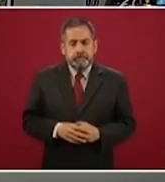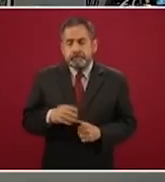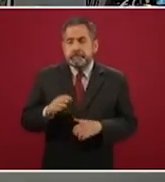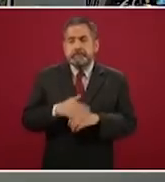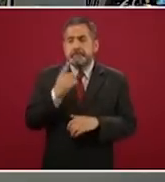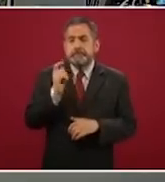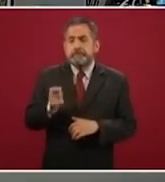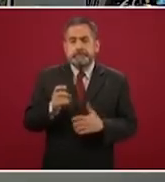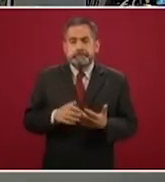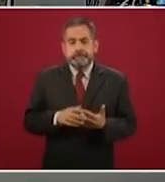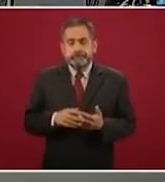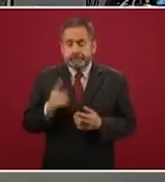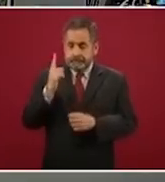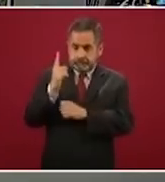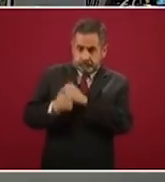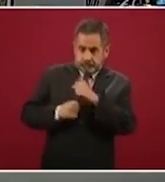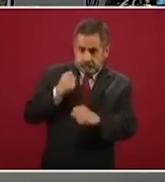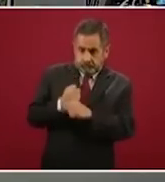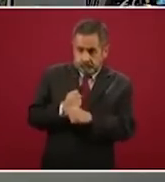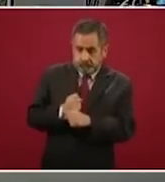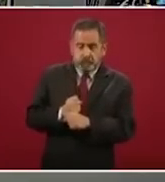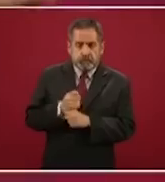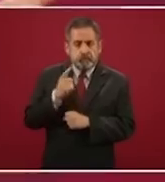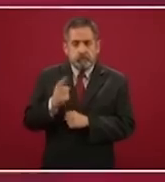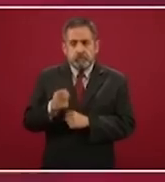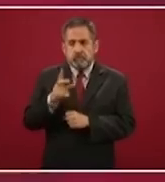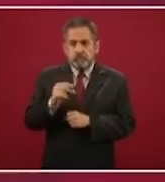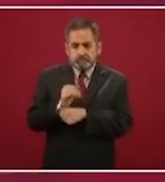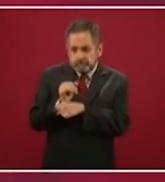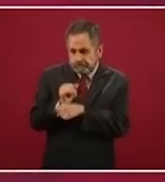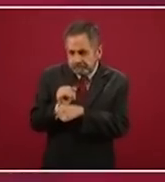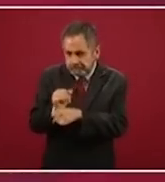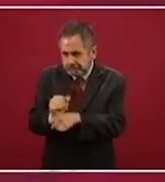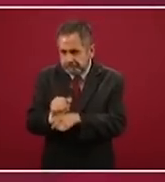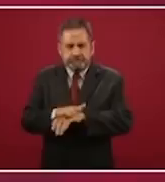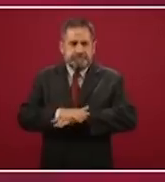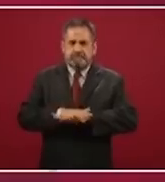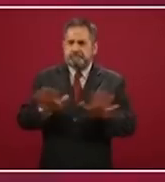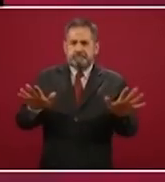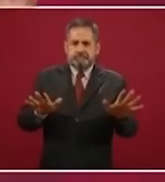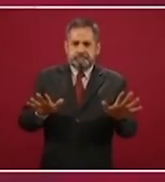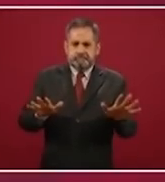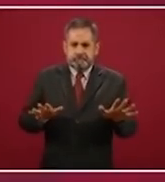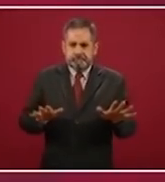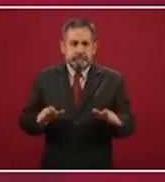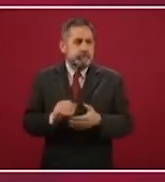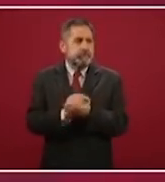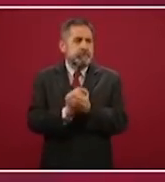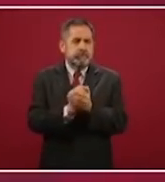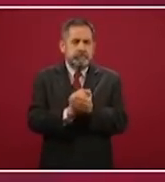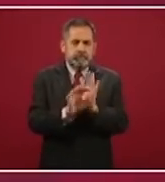porque durante un año no va a haber inspección, iba a haber un sorteo,